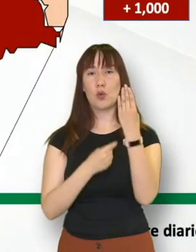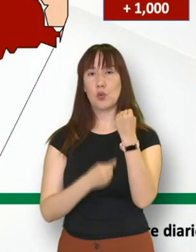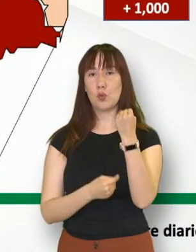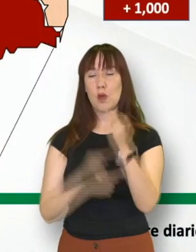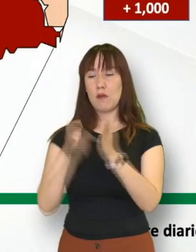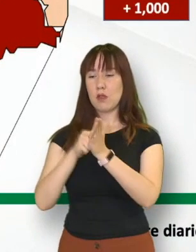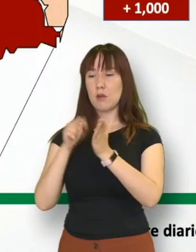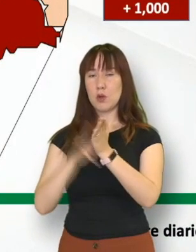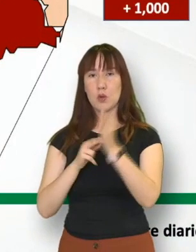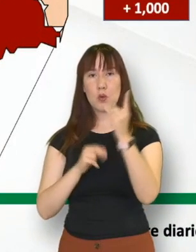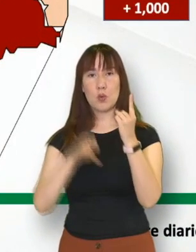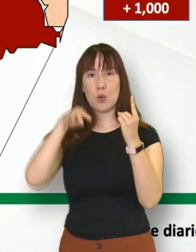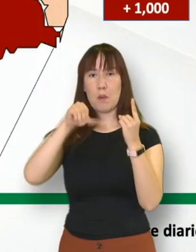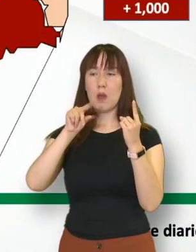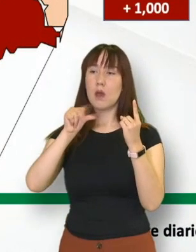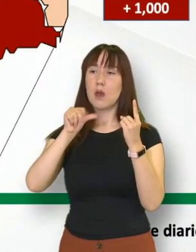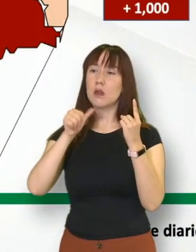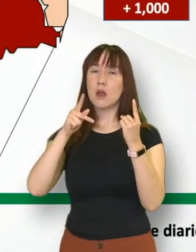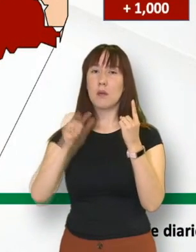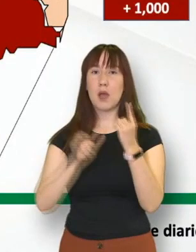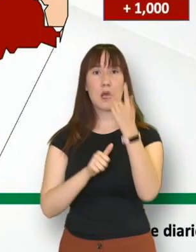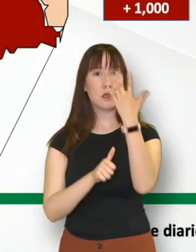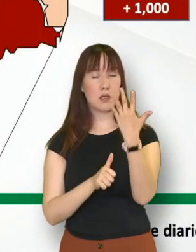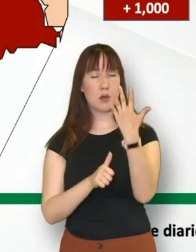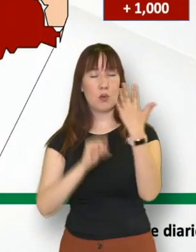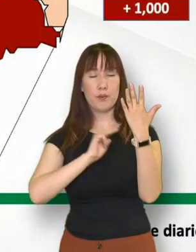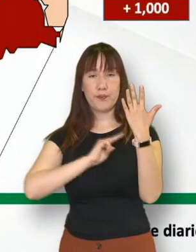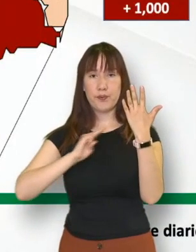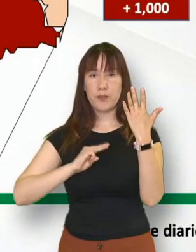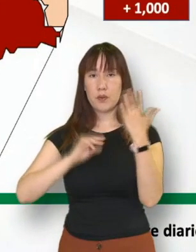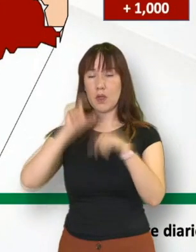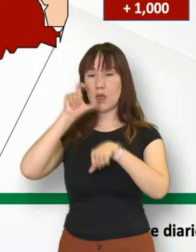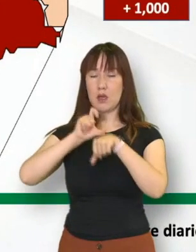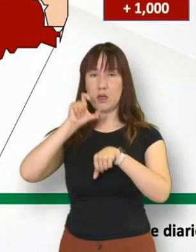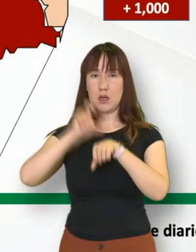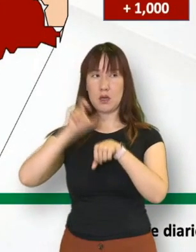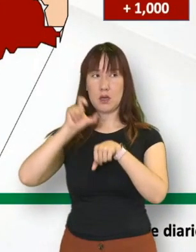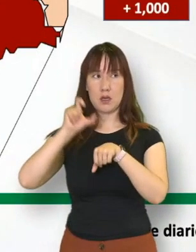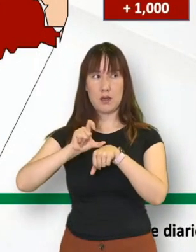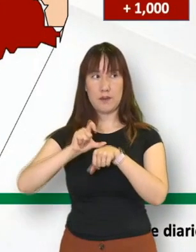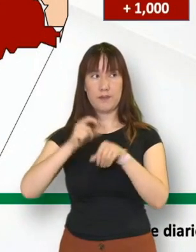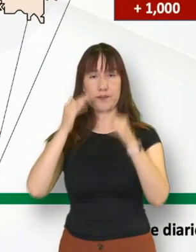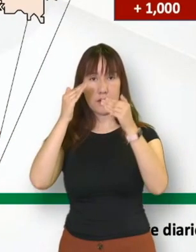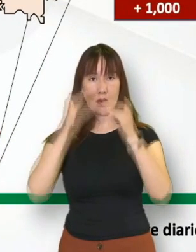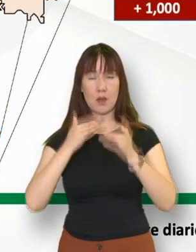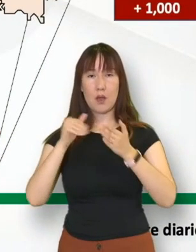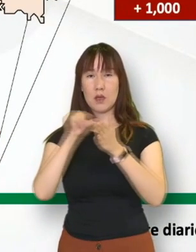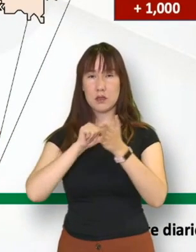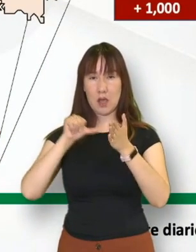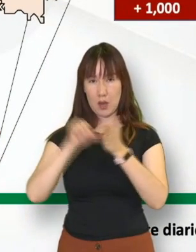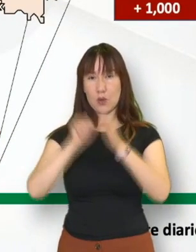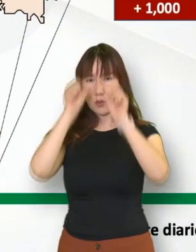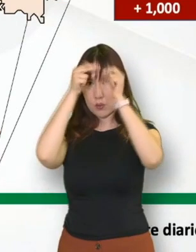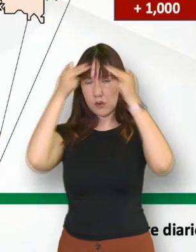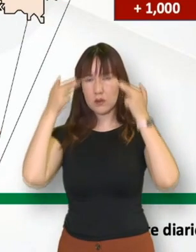de Tamazunchale, 1 en Matlapa, 5 también en el municipio de Gilitla y vemos en la parte central de esta